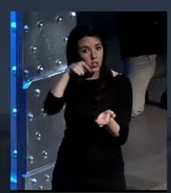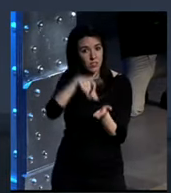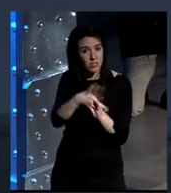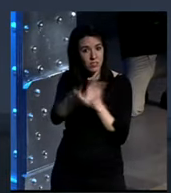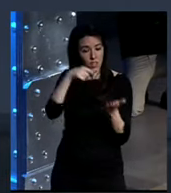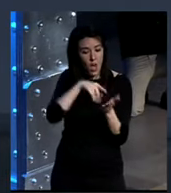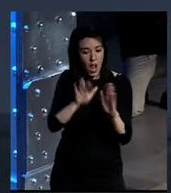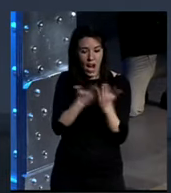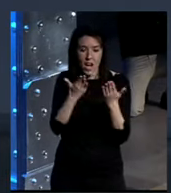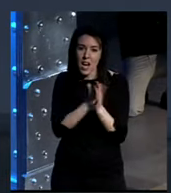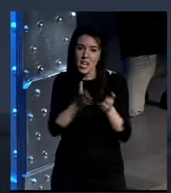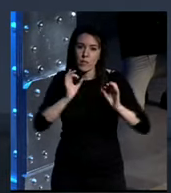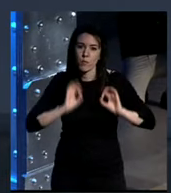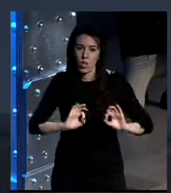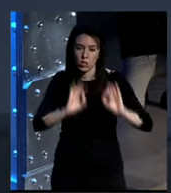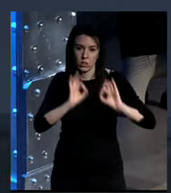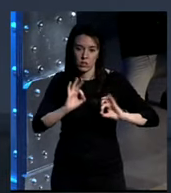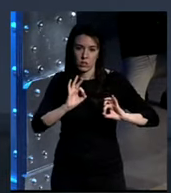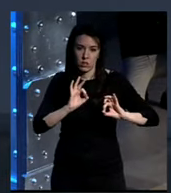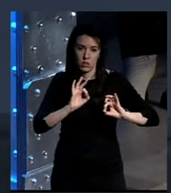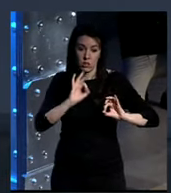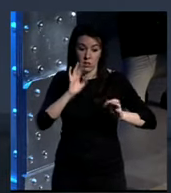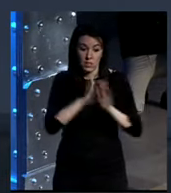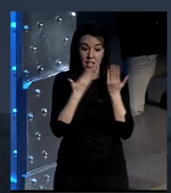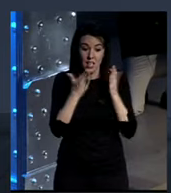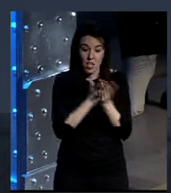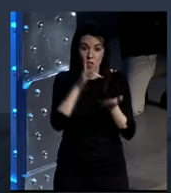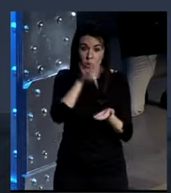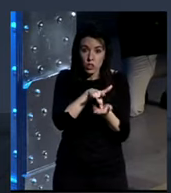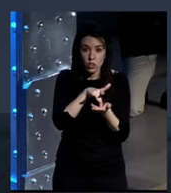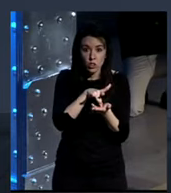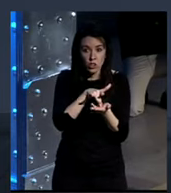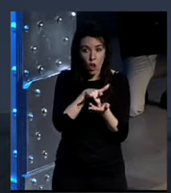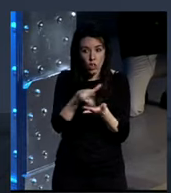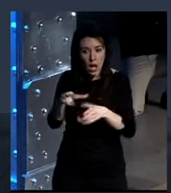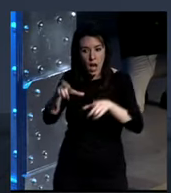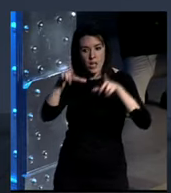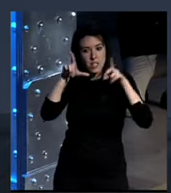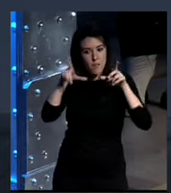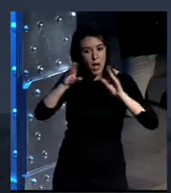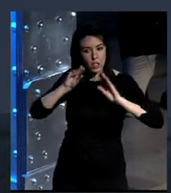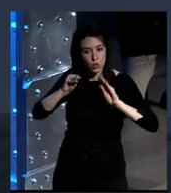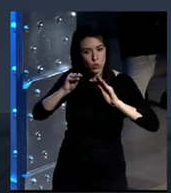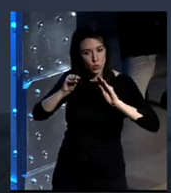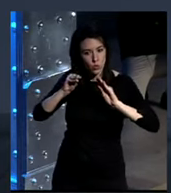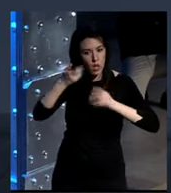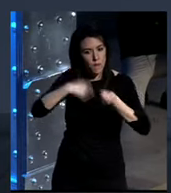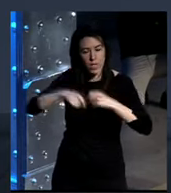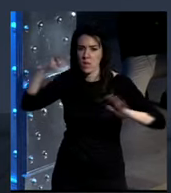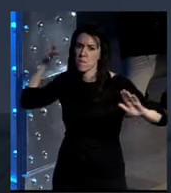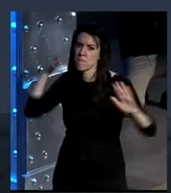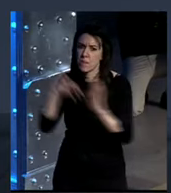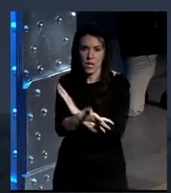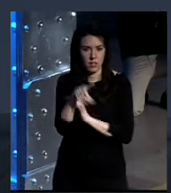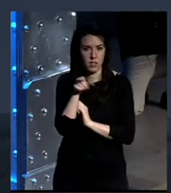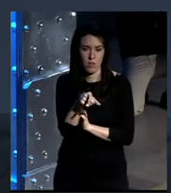el libro concretamente que va a vender la imagen para siempre de Sebastián